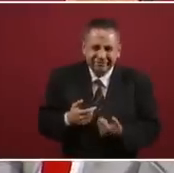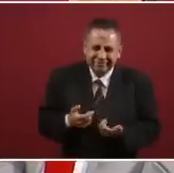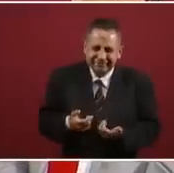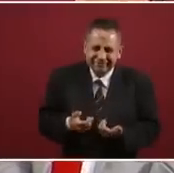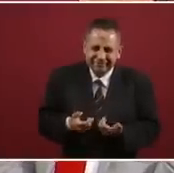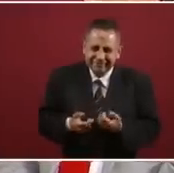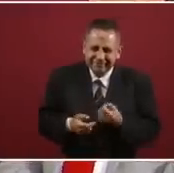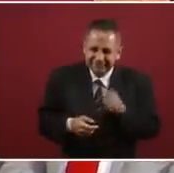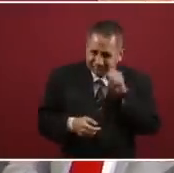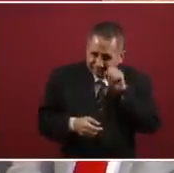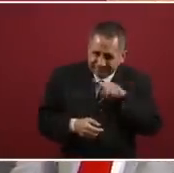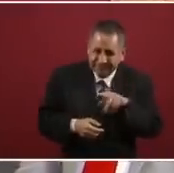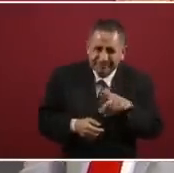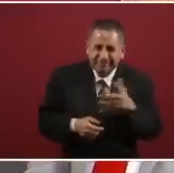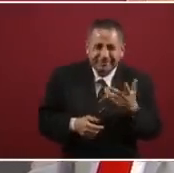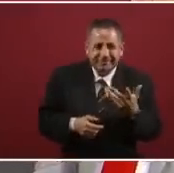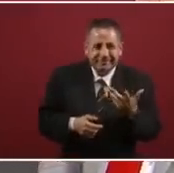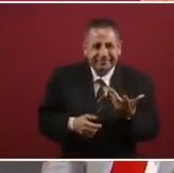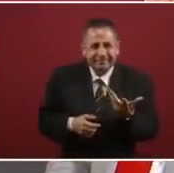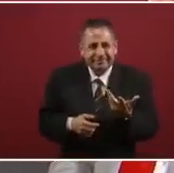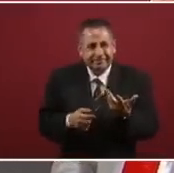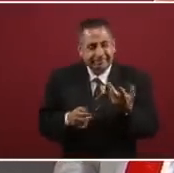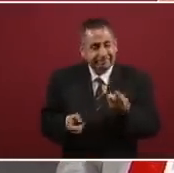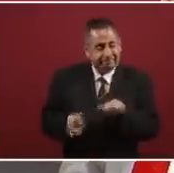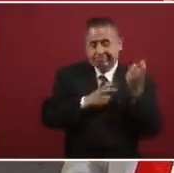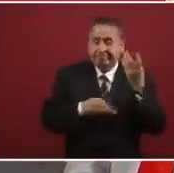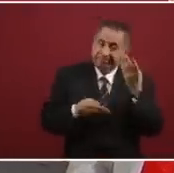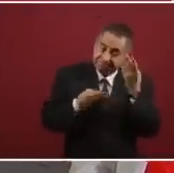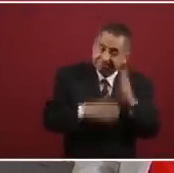un banco. Entonces,